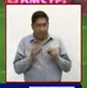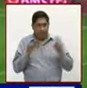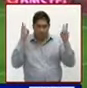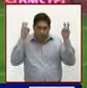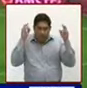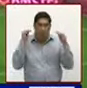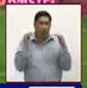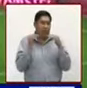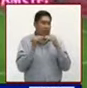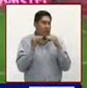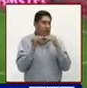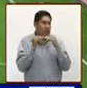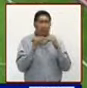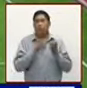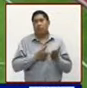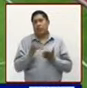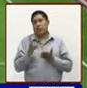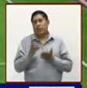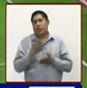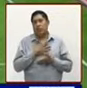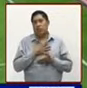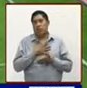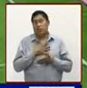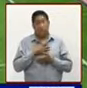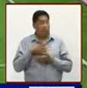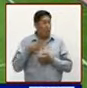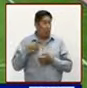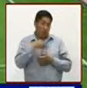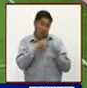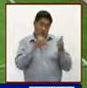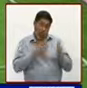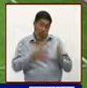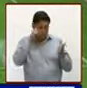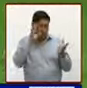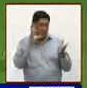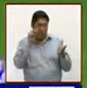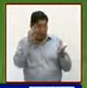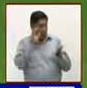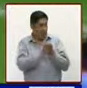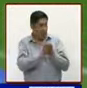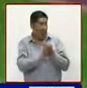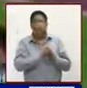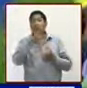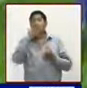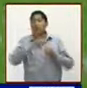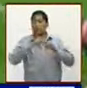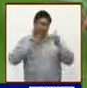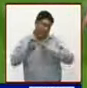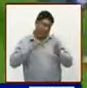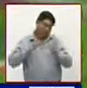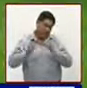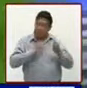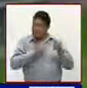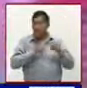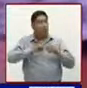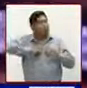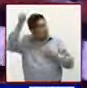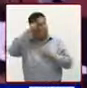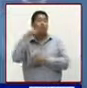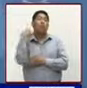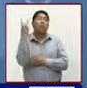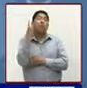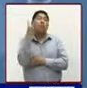supuesto empate, porque la verdad que ni yo ni los jugadores creemos en eso, y sí en hacer un gran partido para poder llevarnos la victoria. Y como digo,